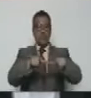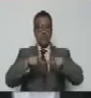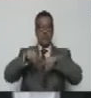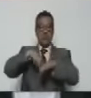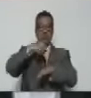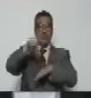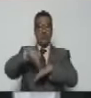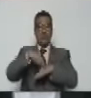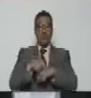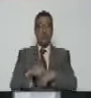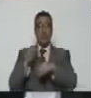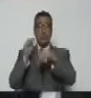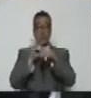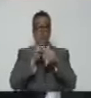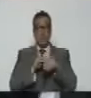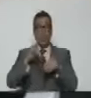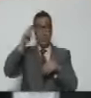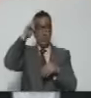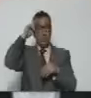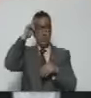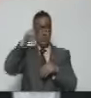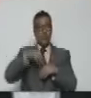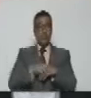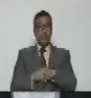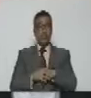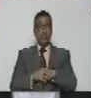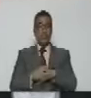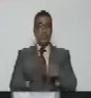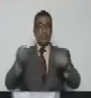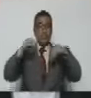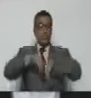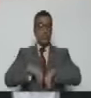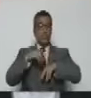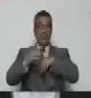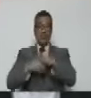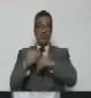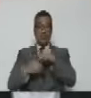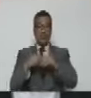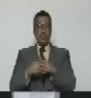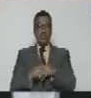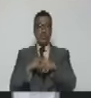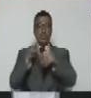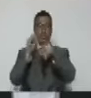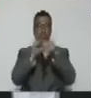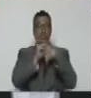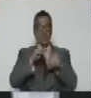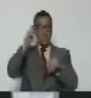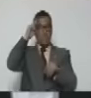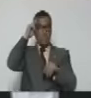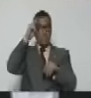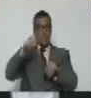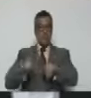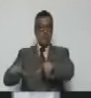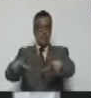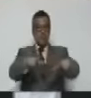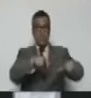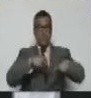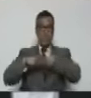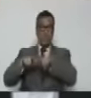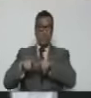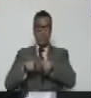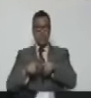nacional, llamando a respetar los acuerdos establecidos y llamando a respetar la soberanía y